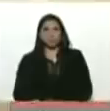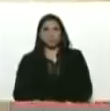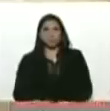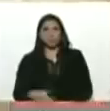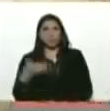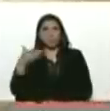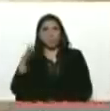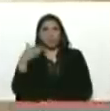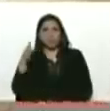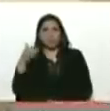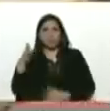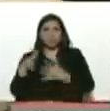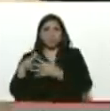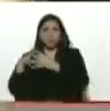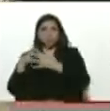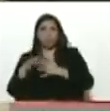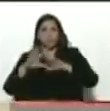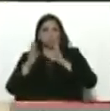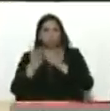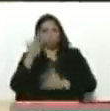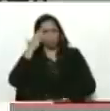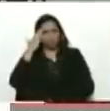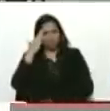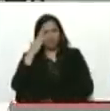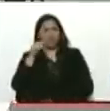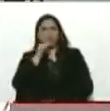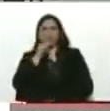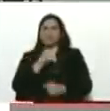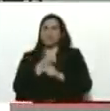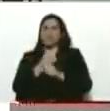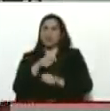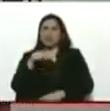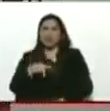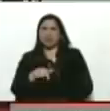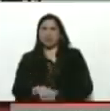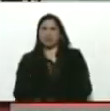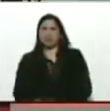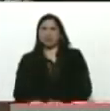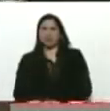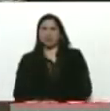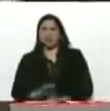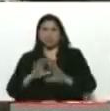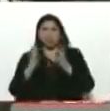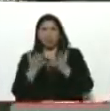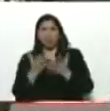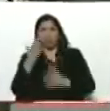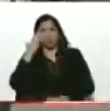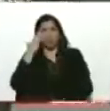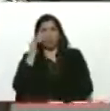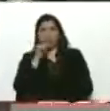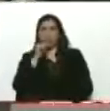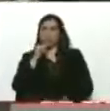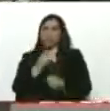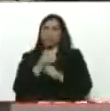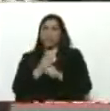Banderitas de Estados Unidos para que el mundo sepa para quién trabajaban, porque ellos no pueden andar por ahí sin que el mundo sepa para quién trabajaban, miren.